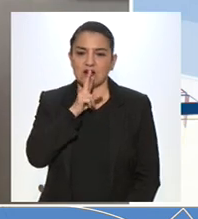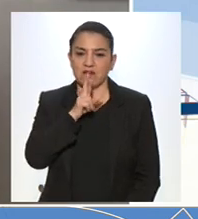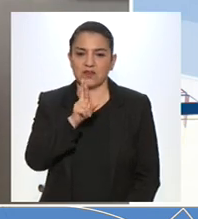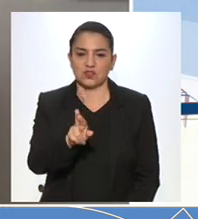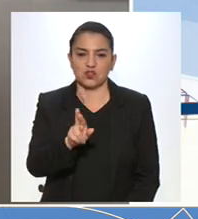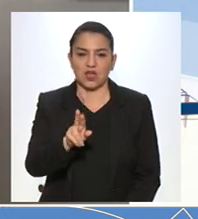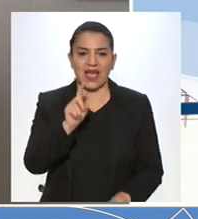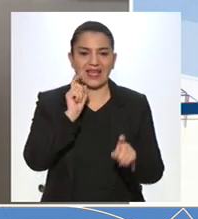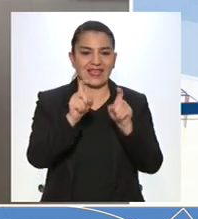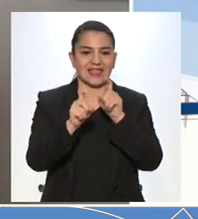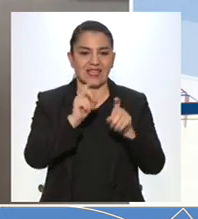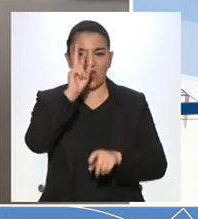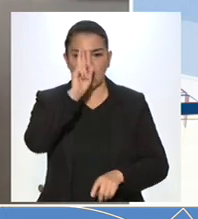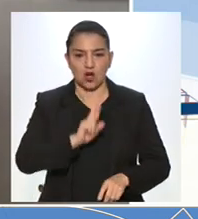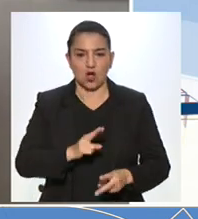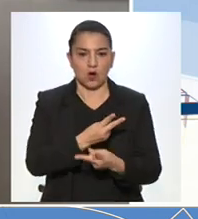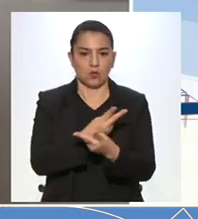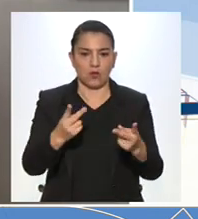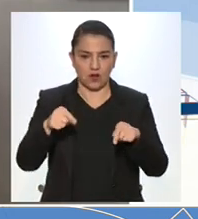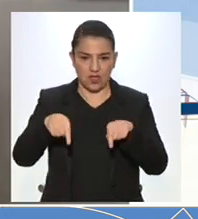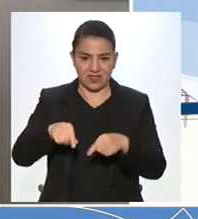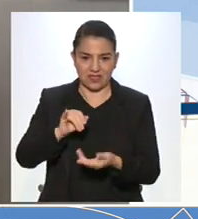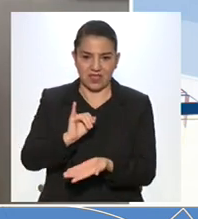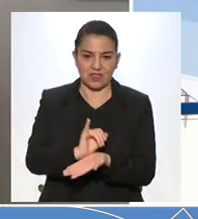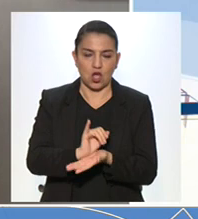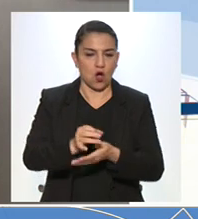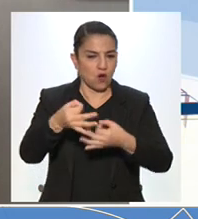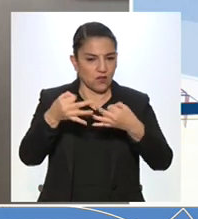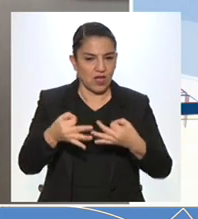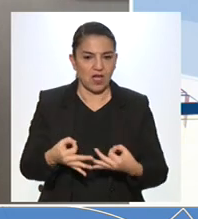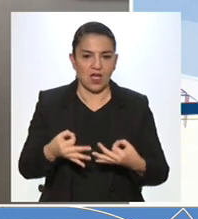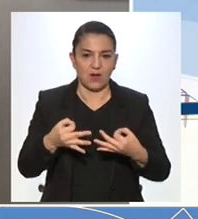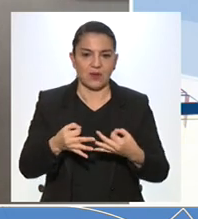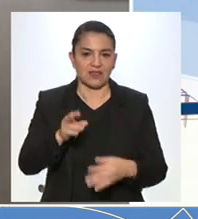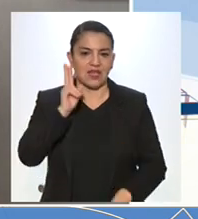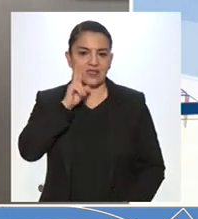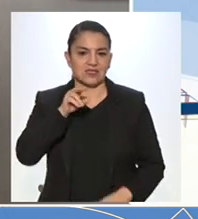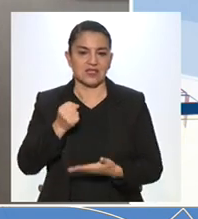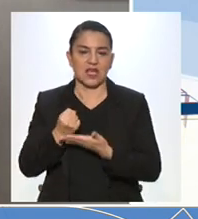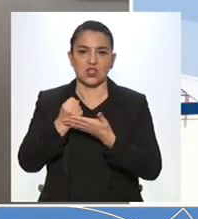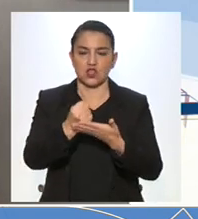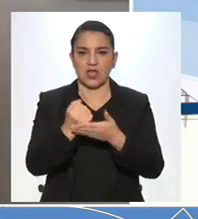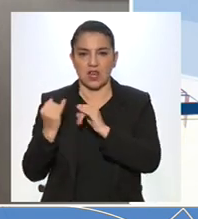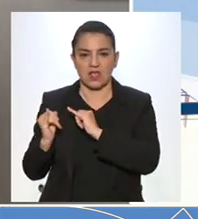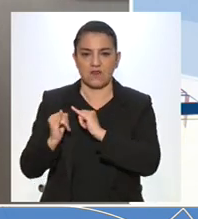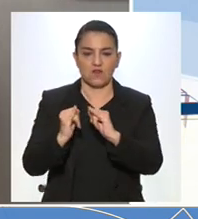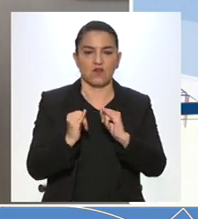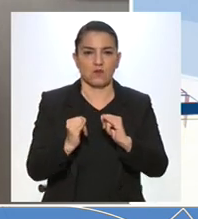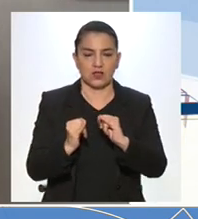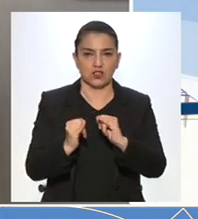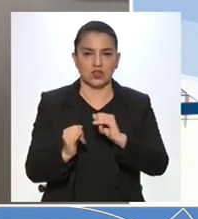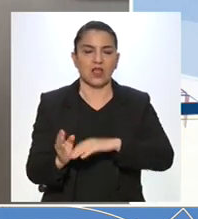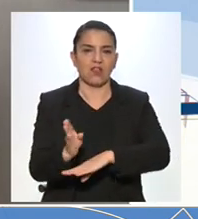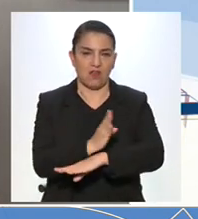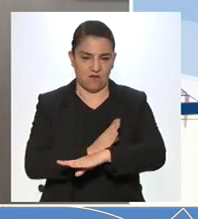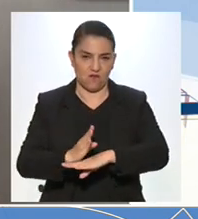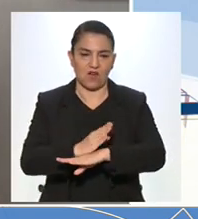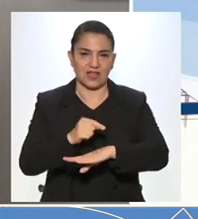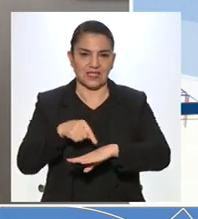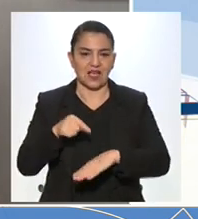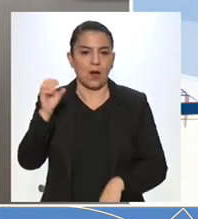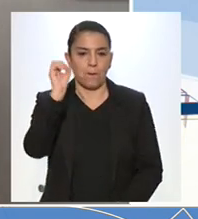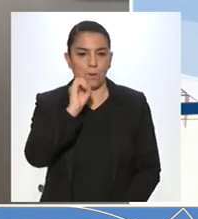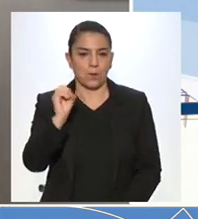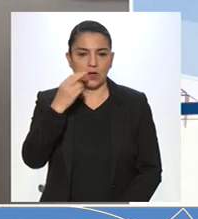descalificaban el rol público y técnico de esta institución, obviamente sin aportar ningún antecedente que sustentar estas opiniones. Vinculada